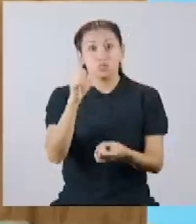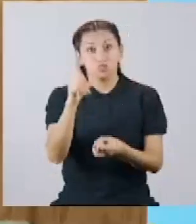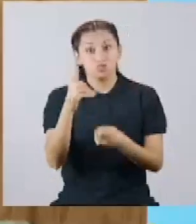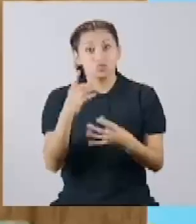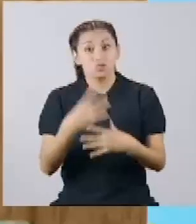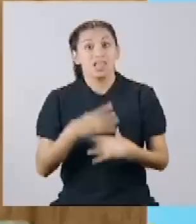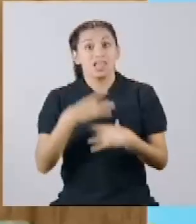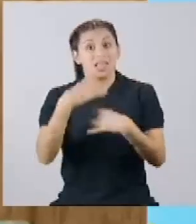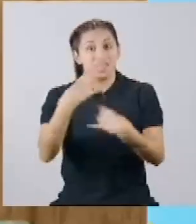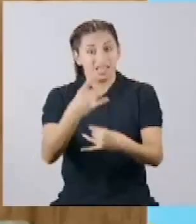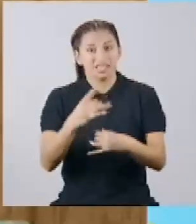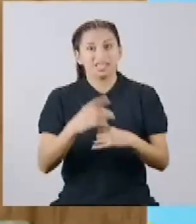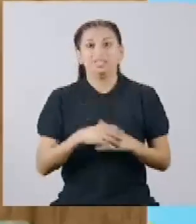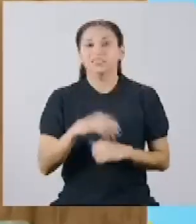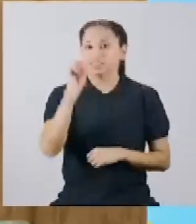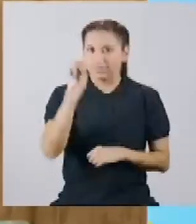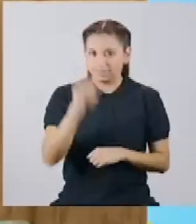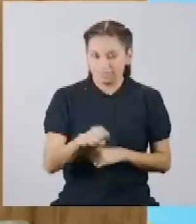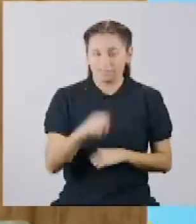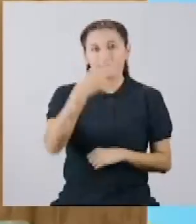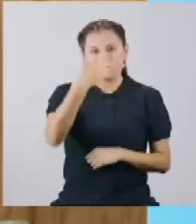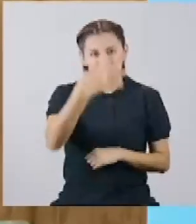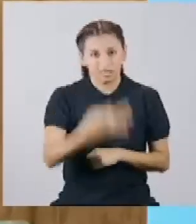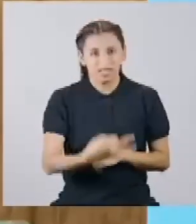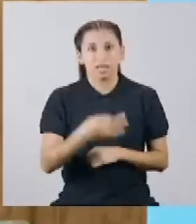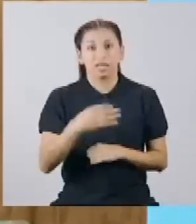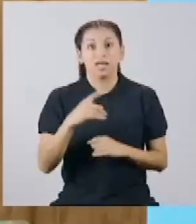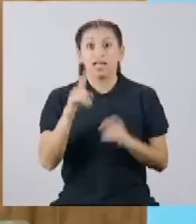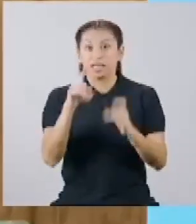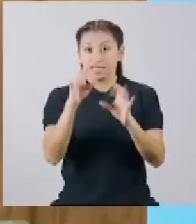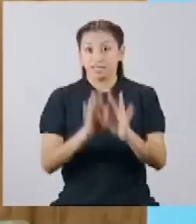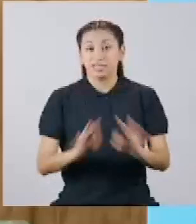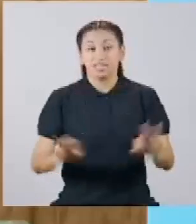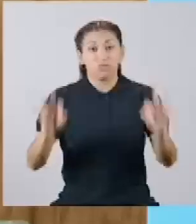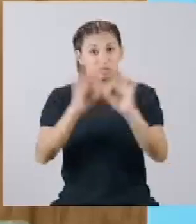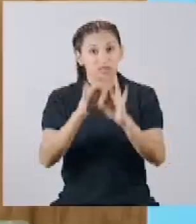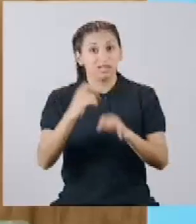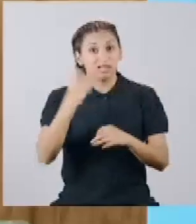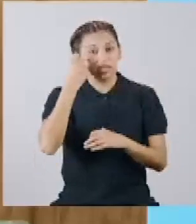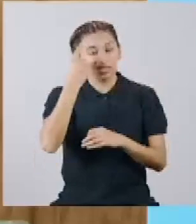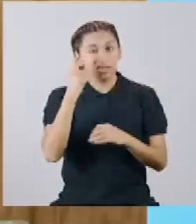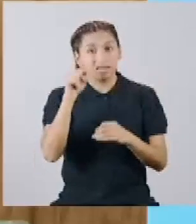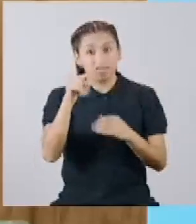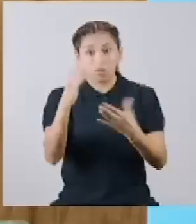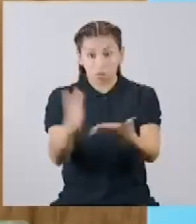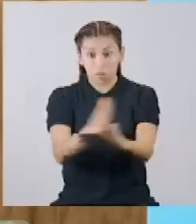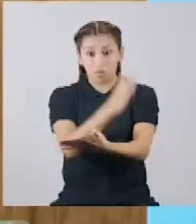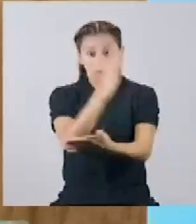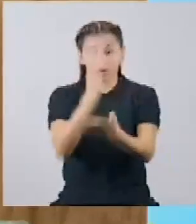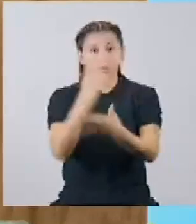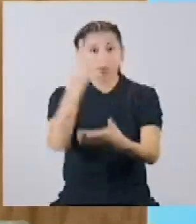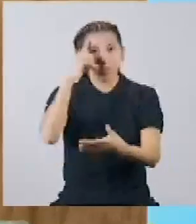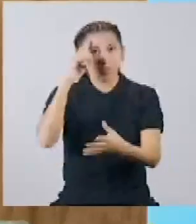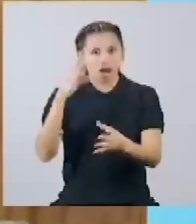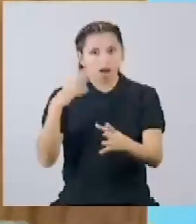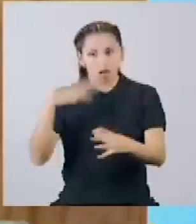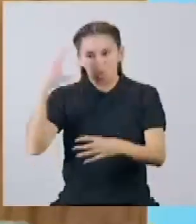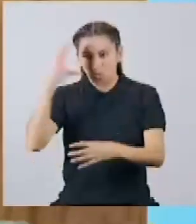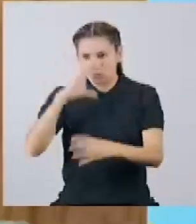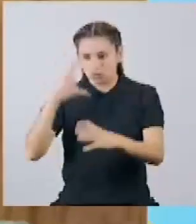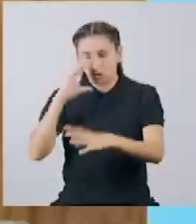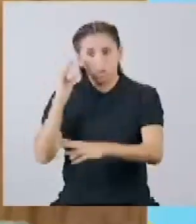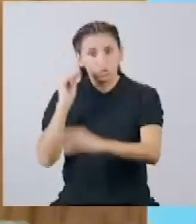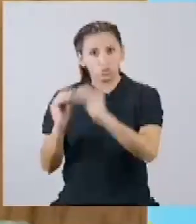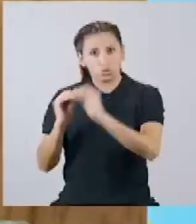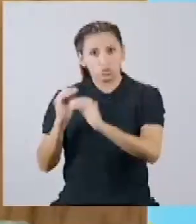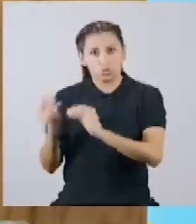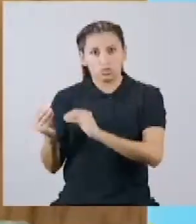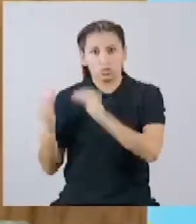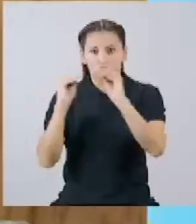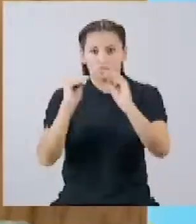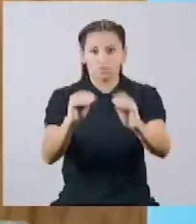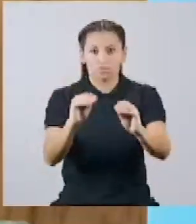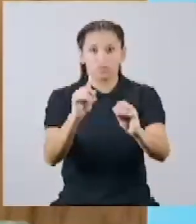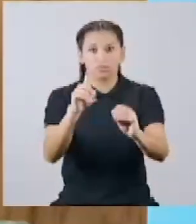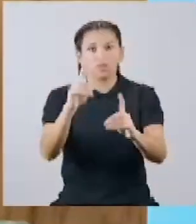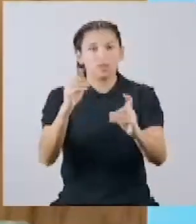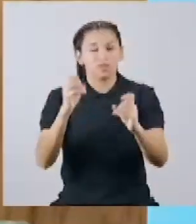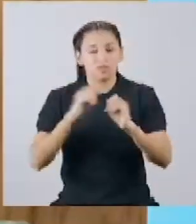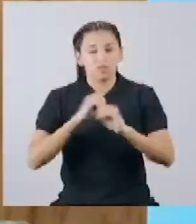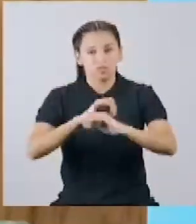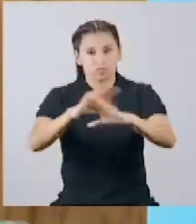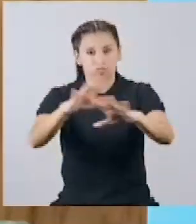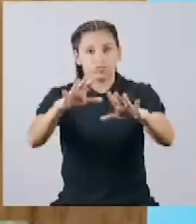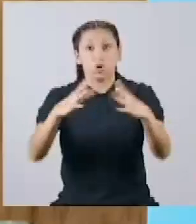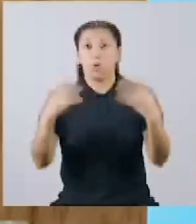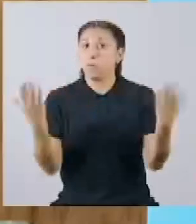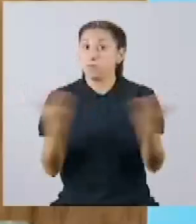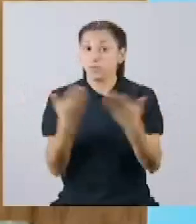traído al programa, Segundo? Efectivamente, es importante entender el problema para plantear soluciones que realmente generen